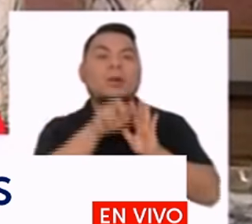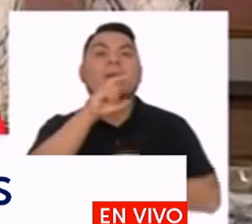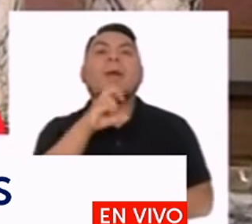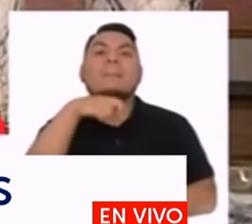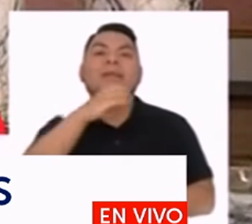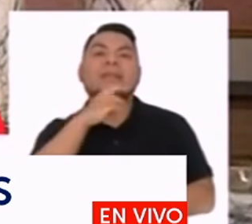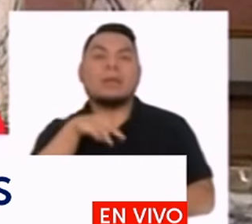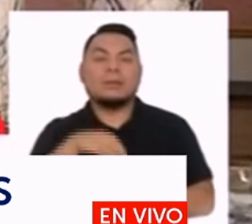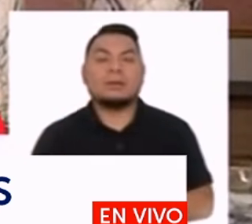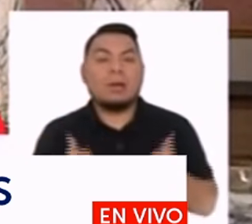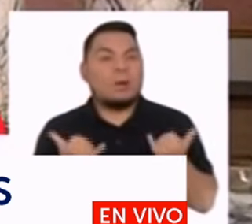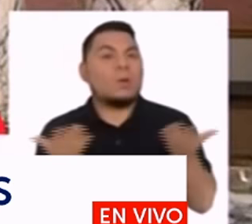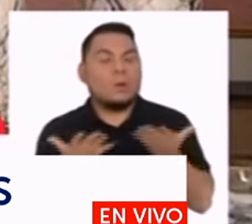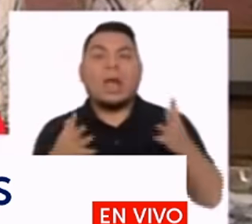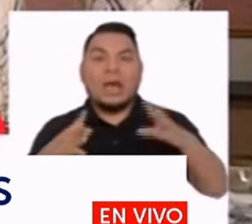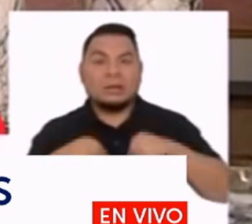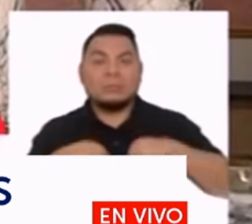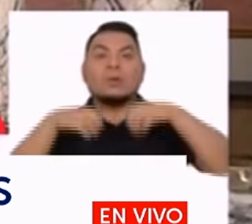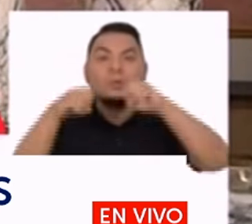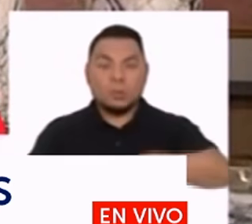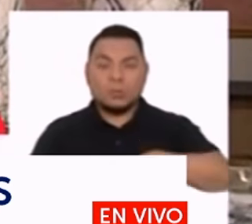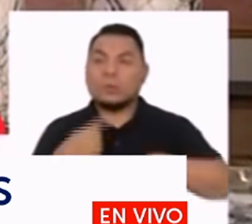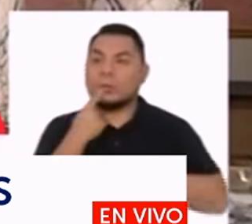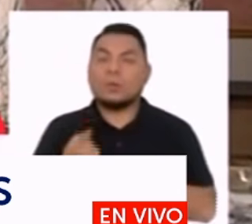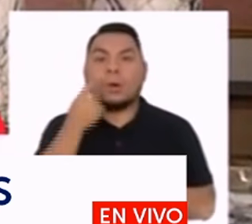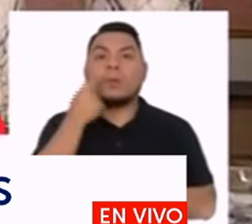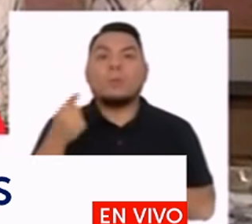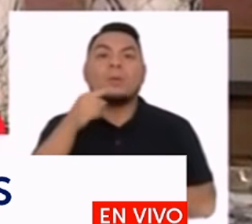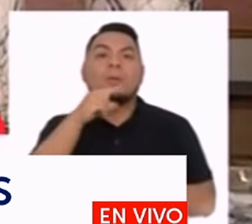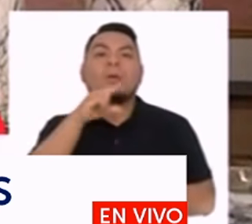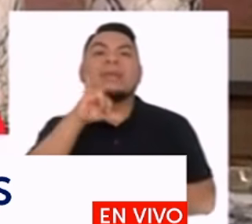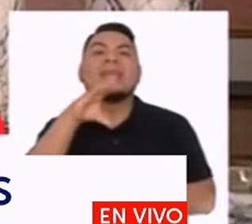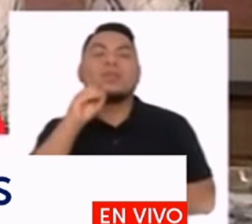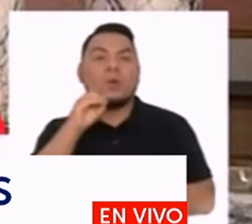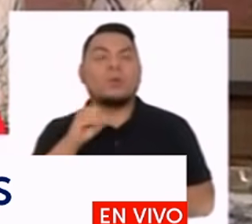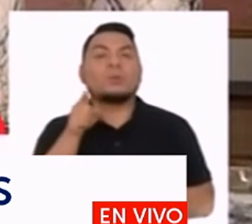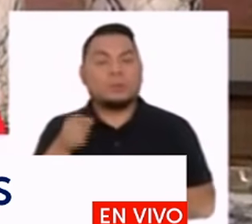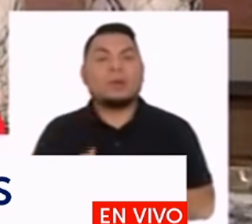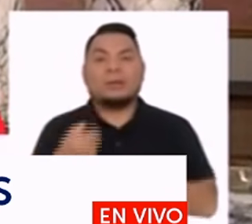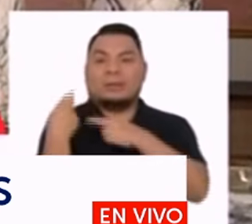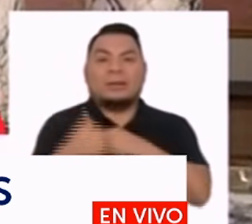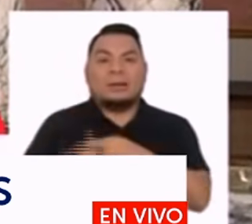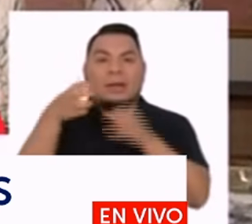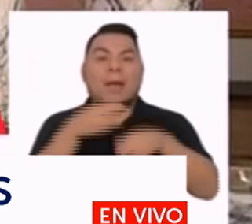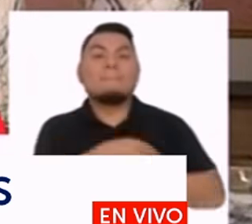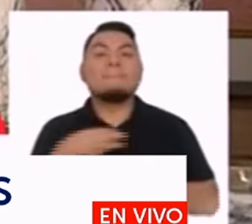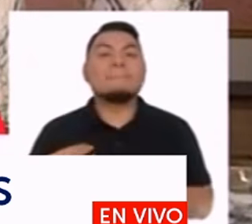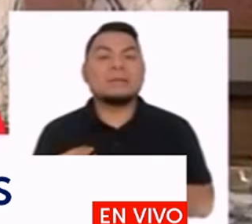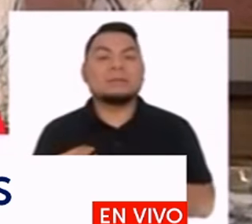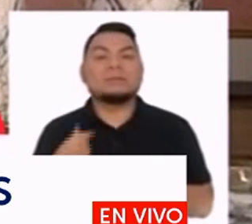127-2021-PCM, mediante la cual se acepta la renuncia que formula el señor Guido Bellido Ugarte al cargo de Presidente del